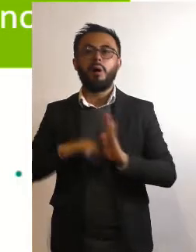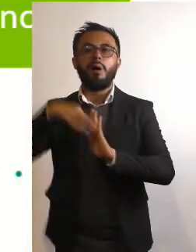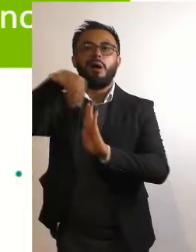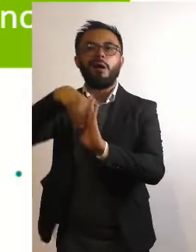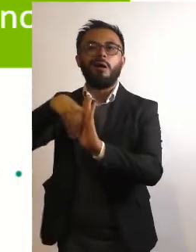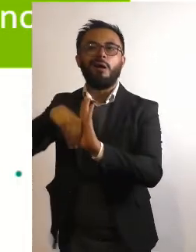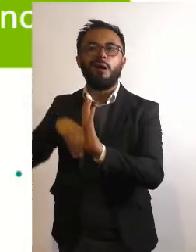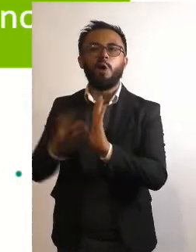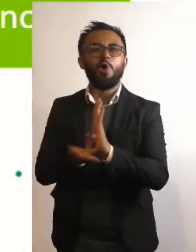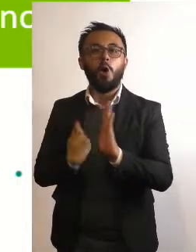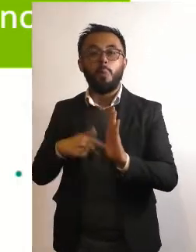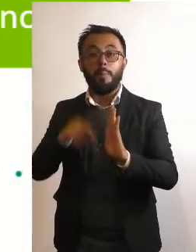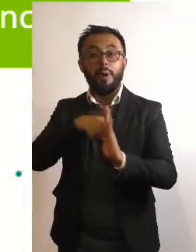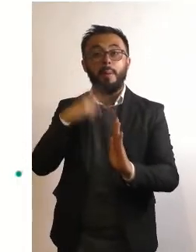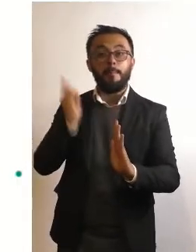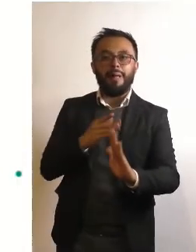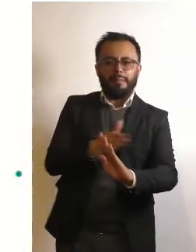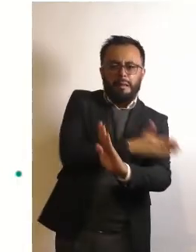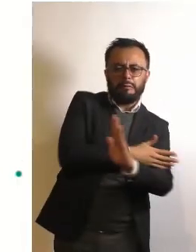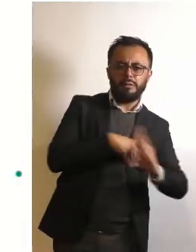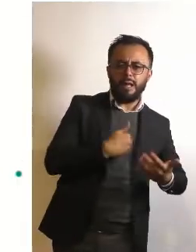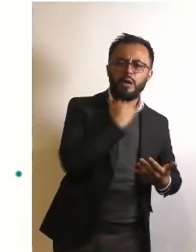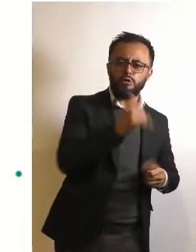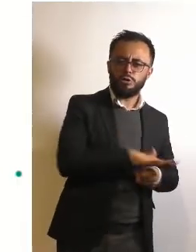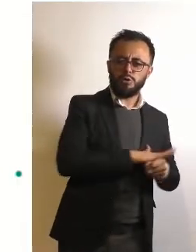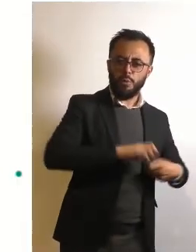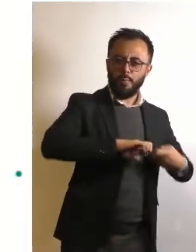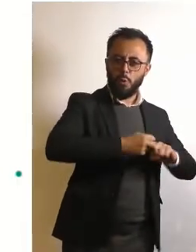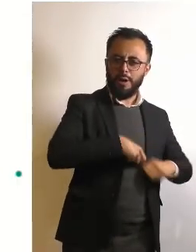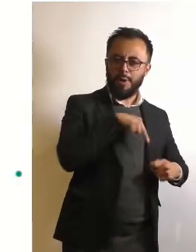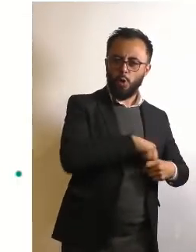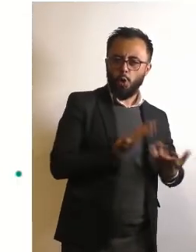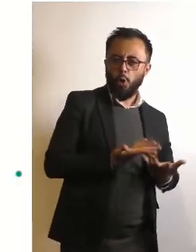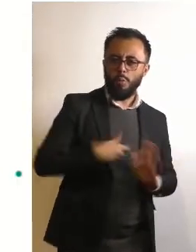temáticos o núcleos problemáticos. Siguiente.